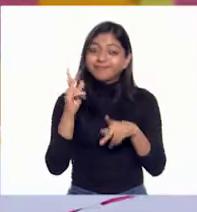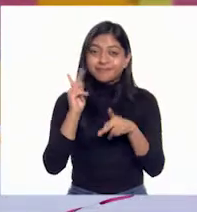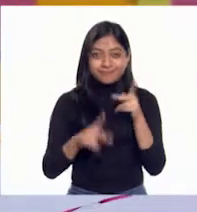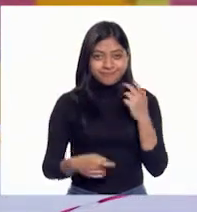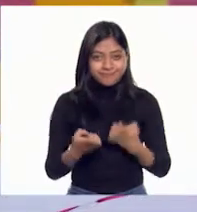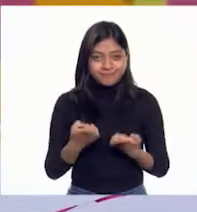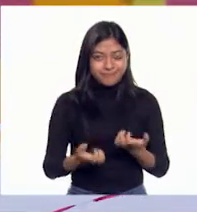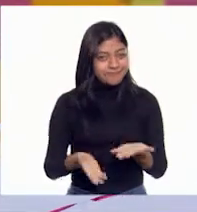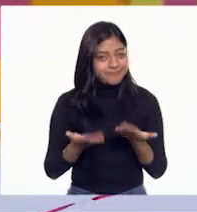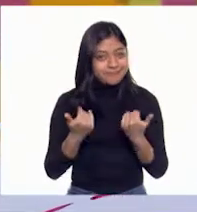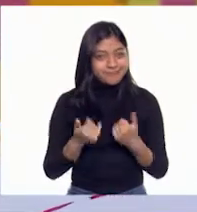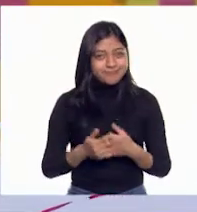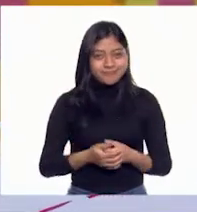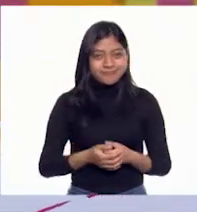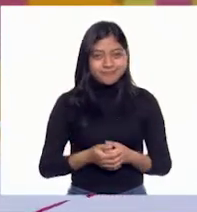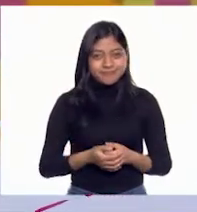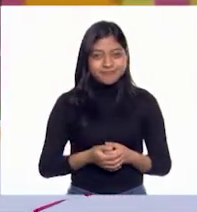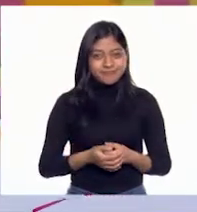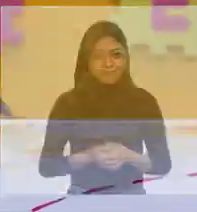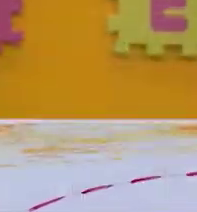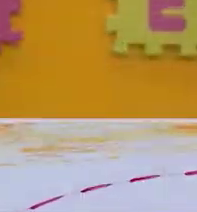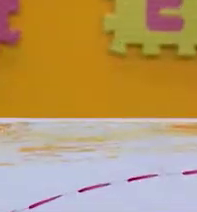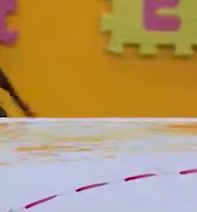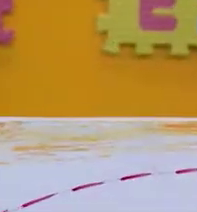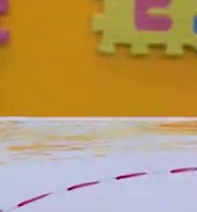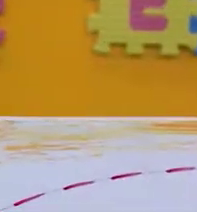activa! Exacto. ¡Vamos a bailar!